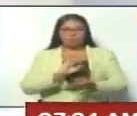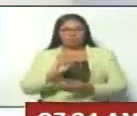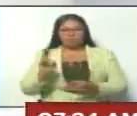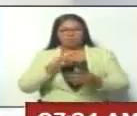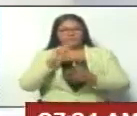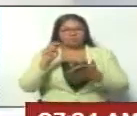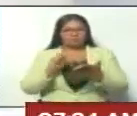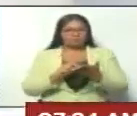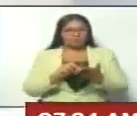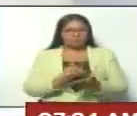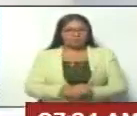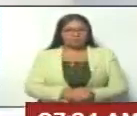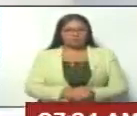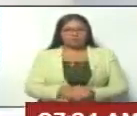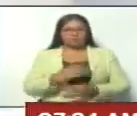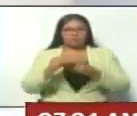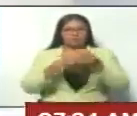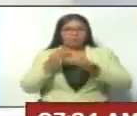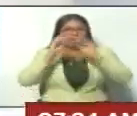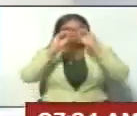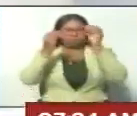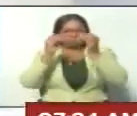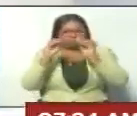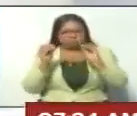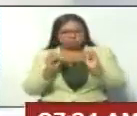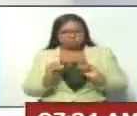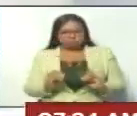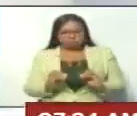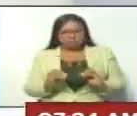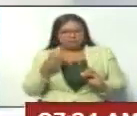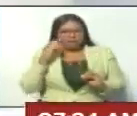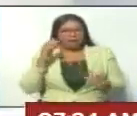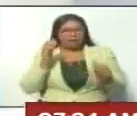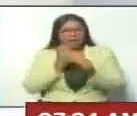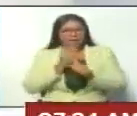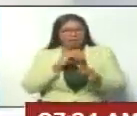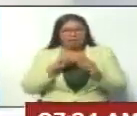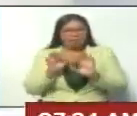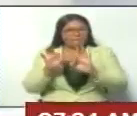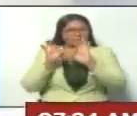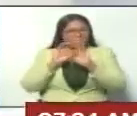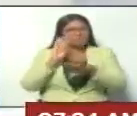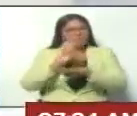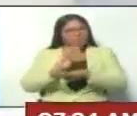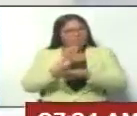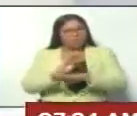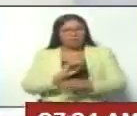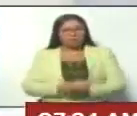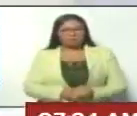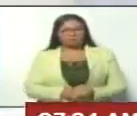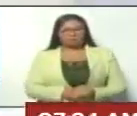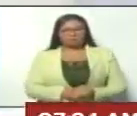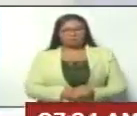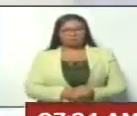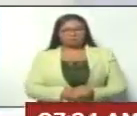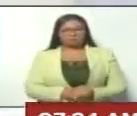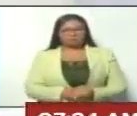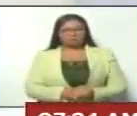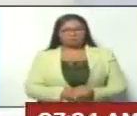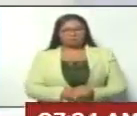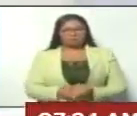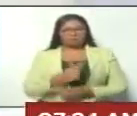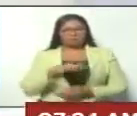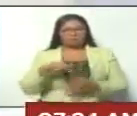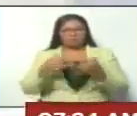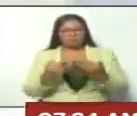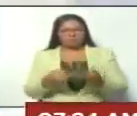nación, como es cultura, está sujeto a un régimen especial de protección. El Instituto de Patrimonio Cultural es